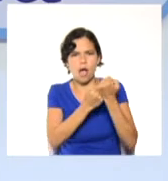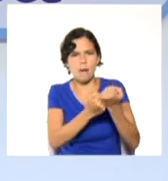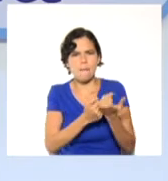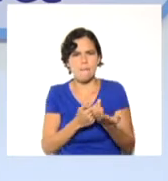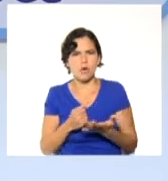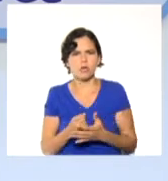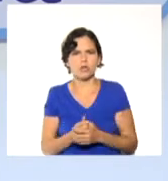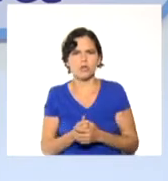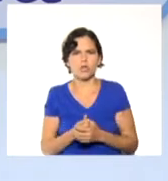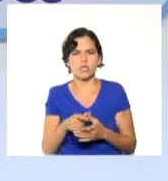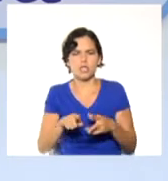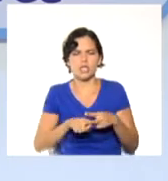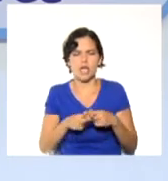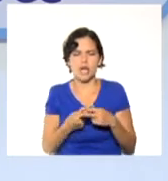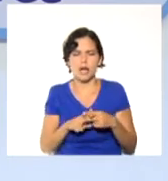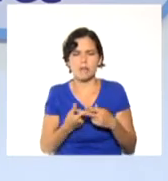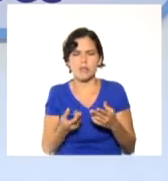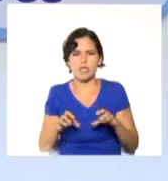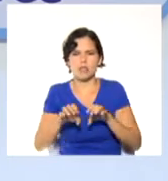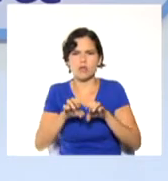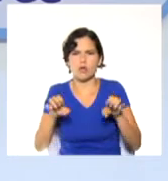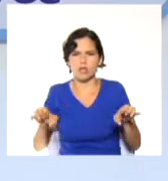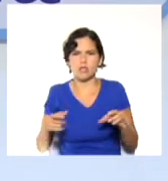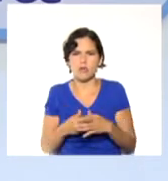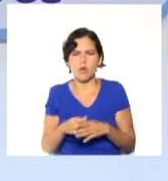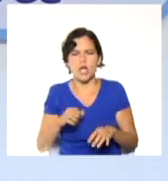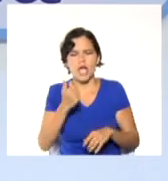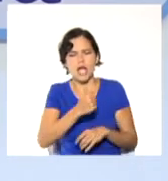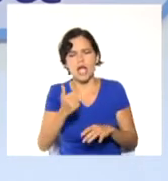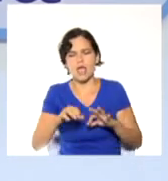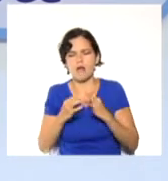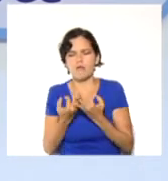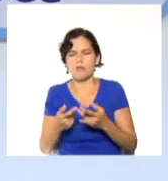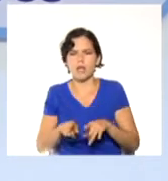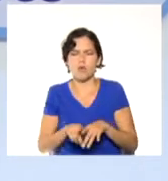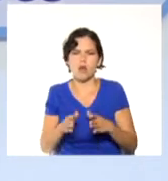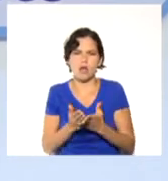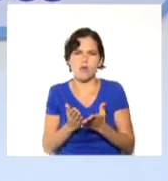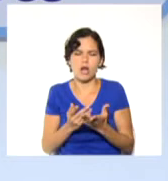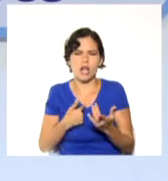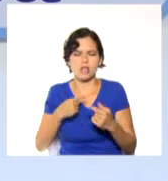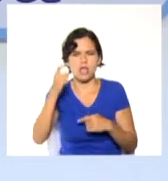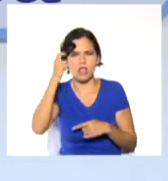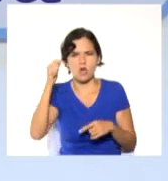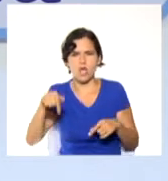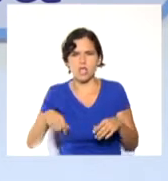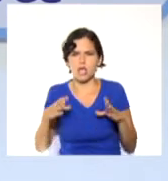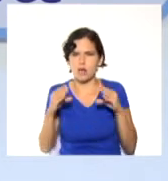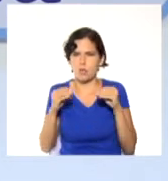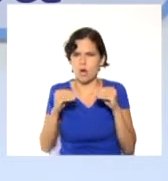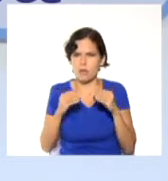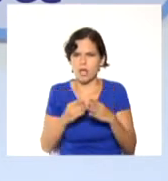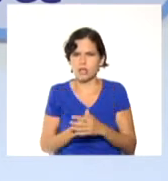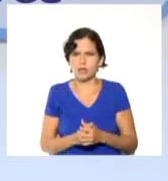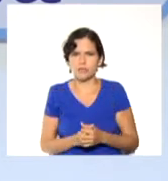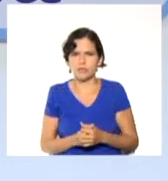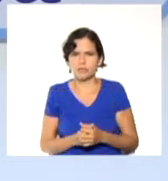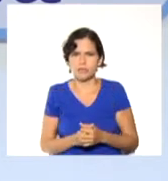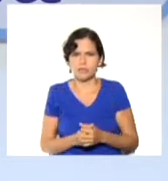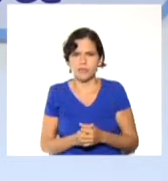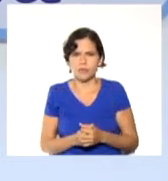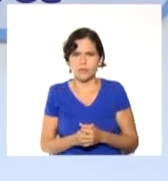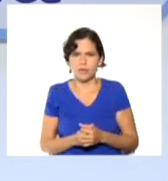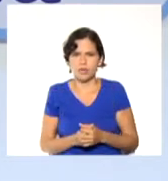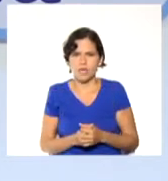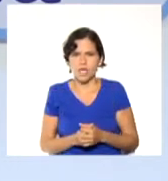estas herramientas educativas como lo es Cada Familia Una Escuela. El día de hoy estaremos hablando sobre fórmula